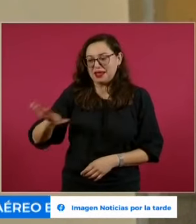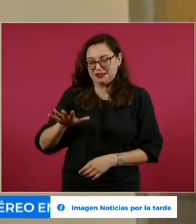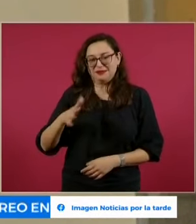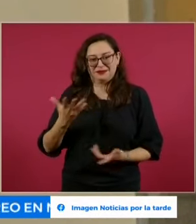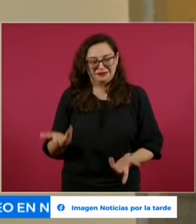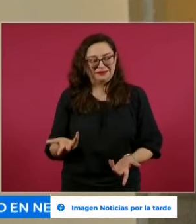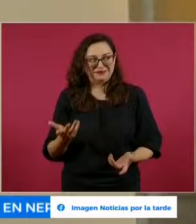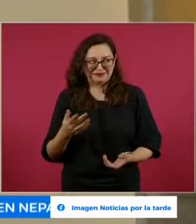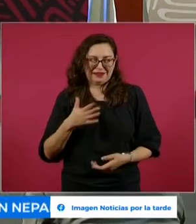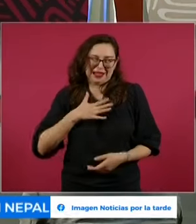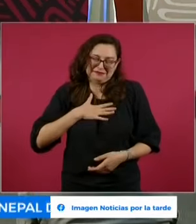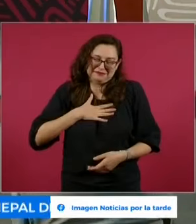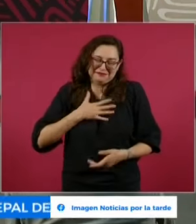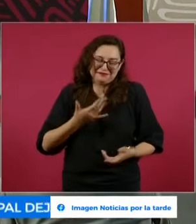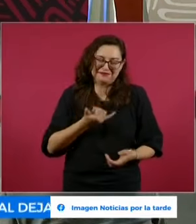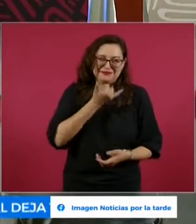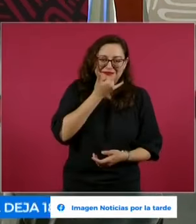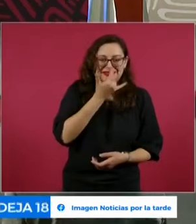otro abrazo.